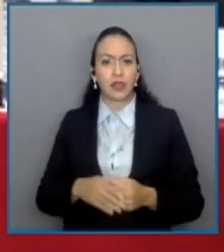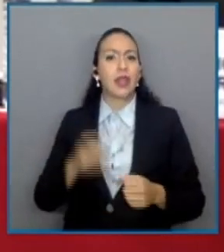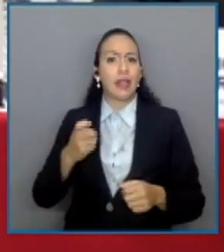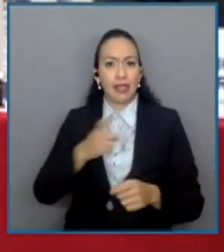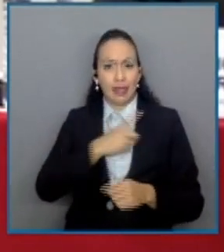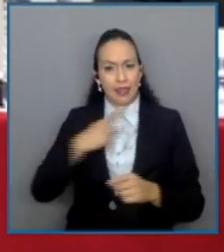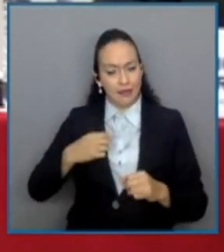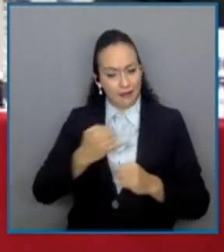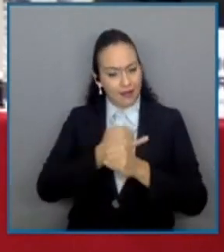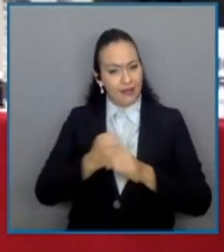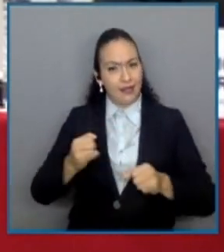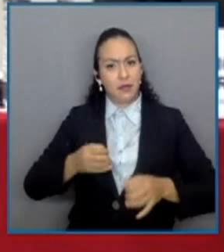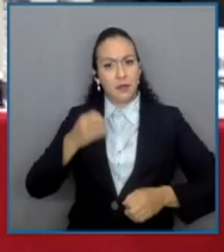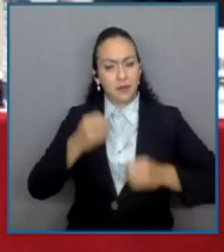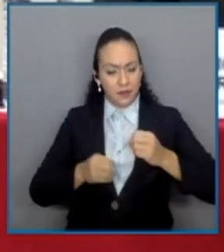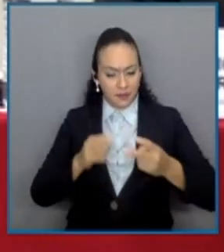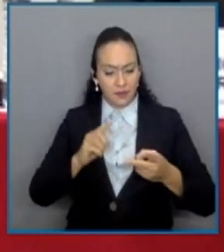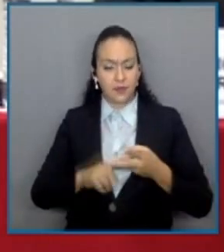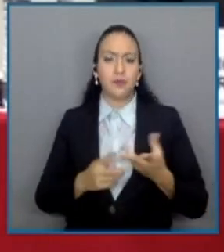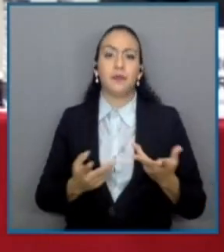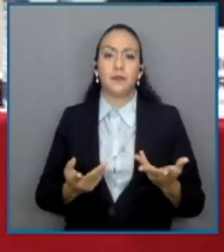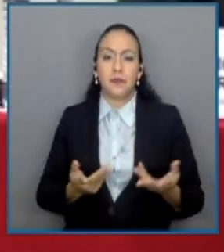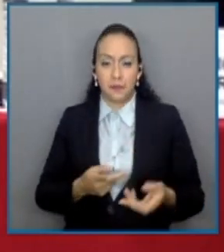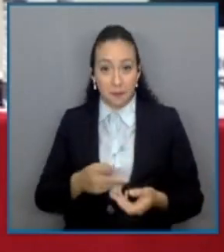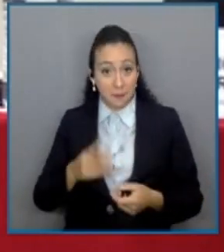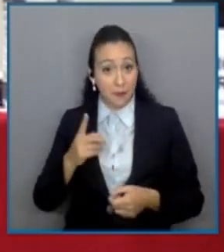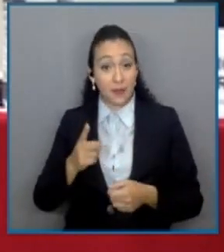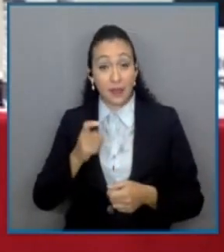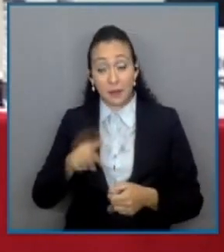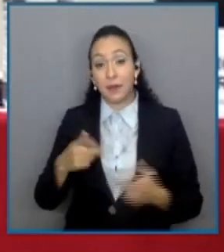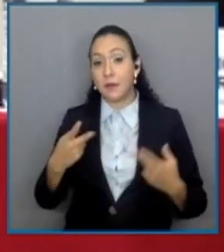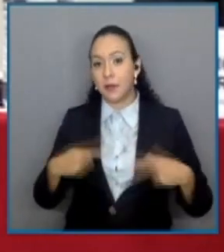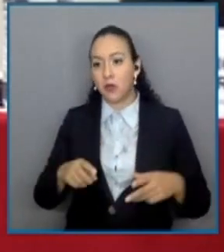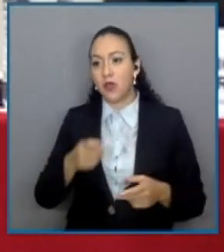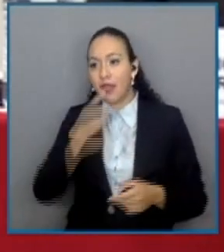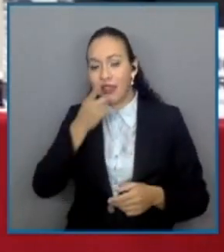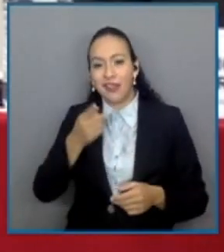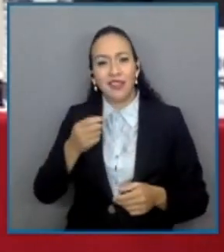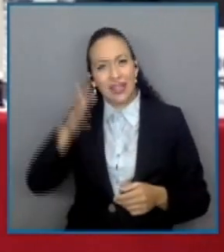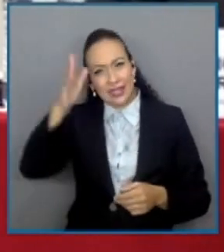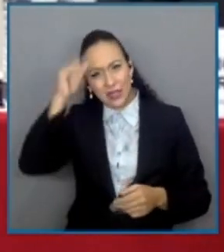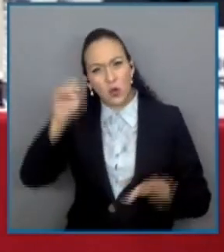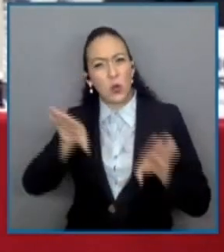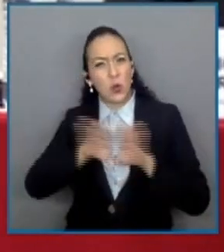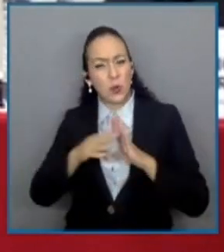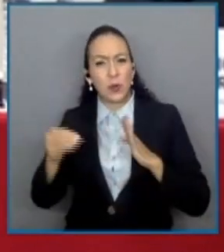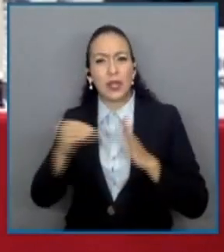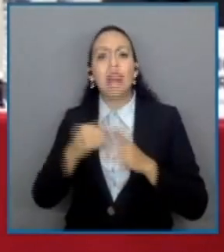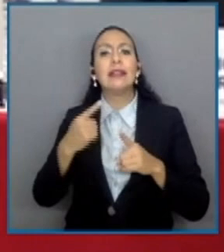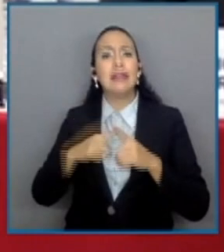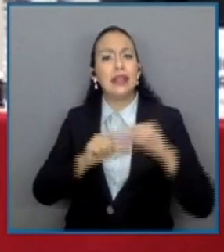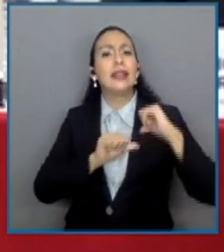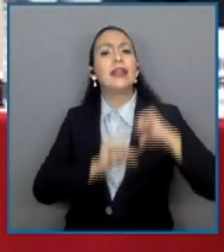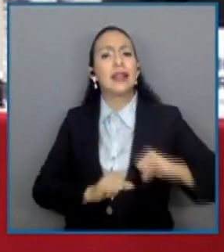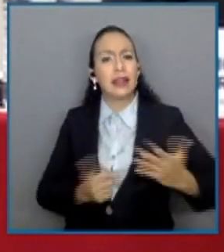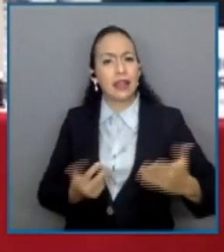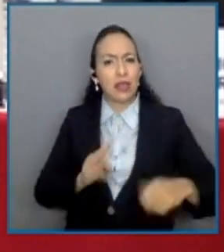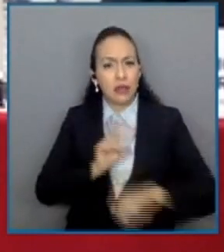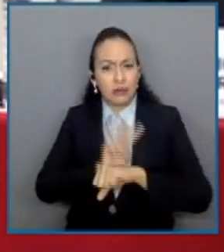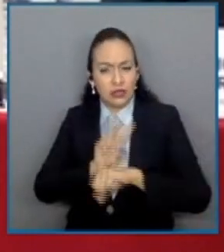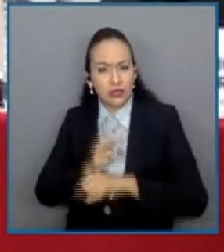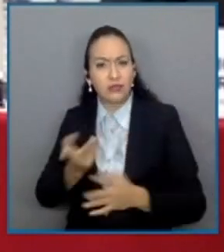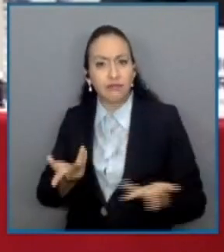probidad, pero una independencia establecida o determinada por quién. Porque si yo me apego a